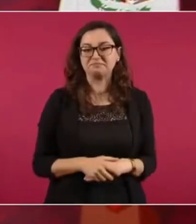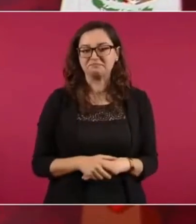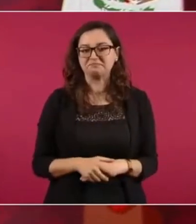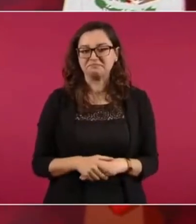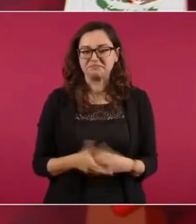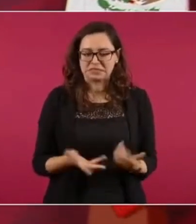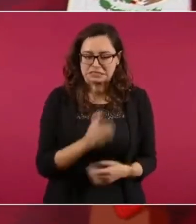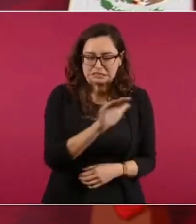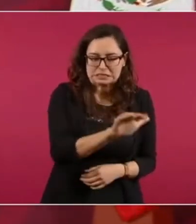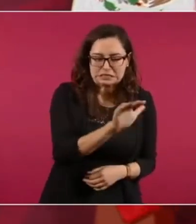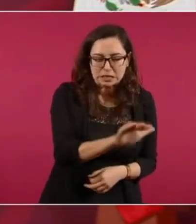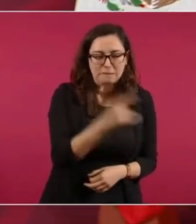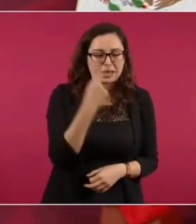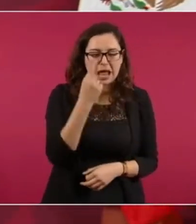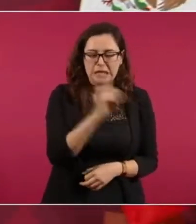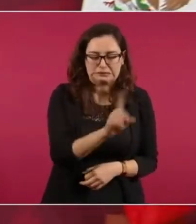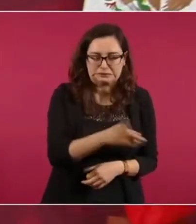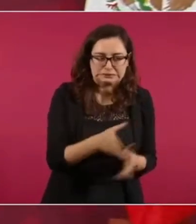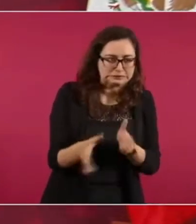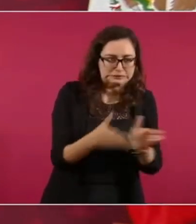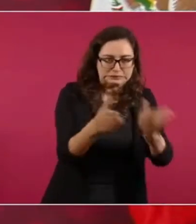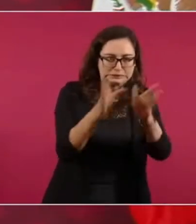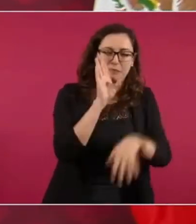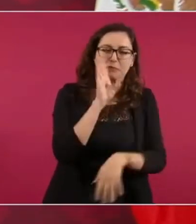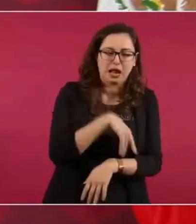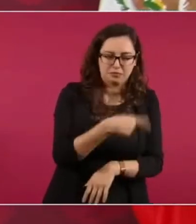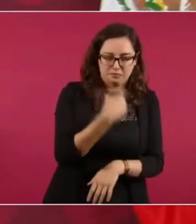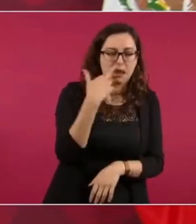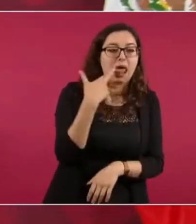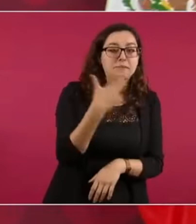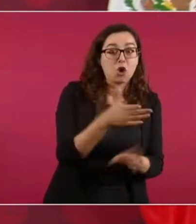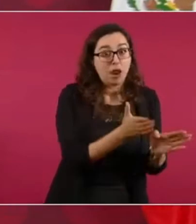Para decirles por aquí,